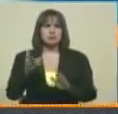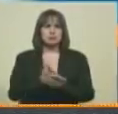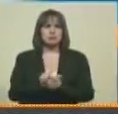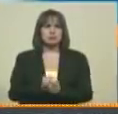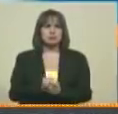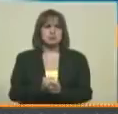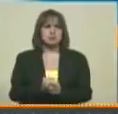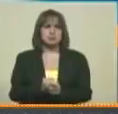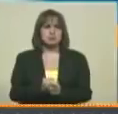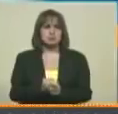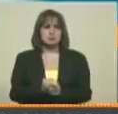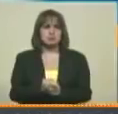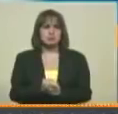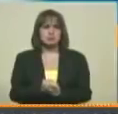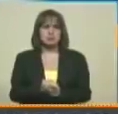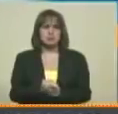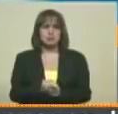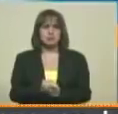Hagámoslo bien.